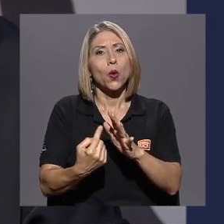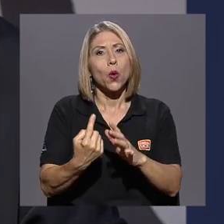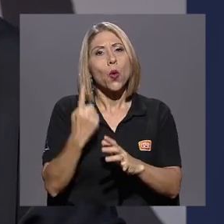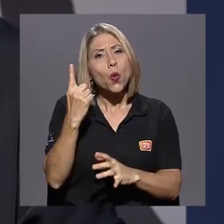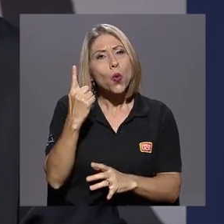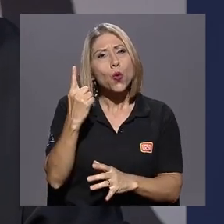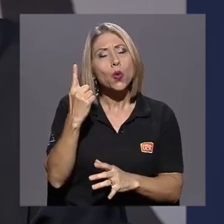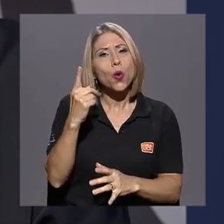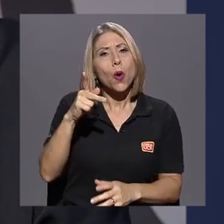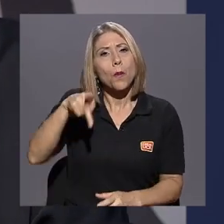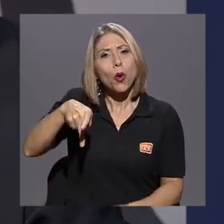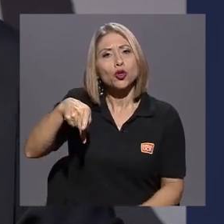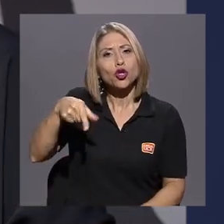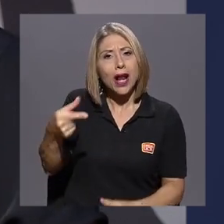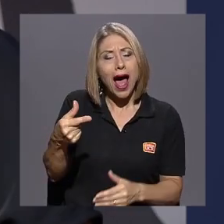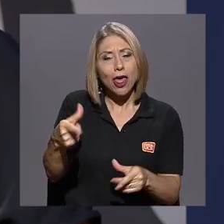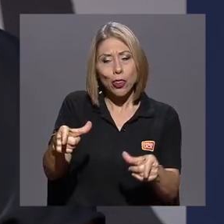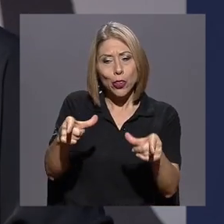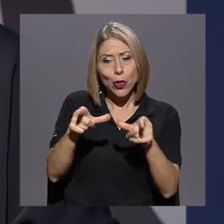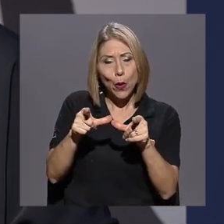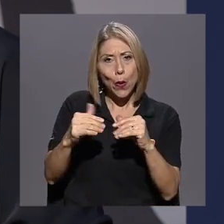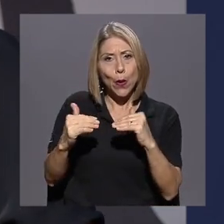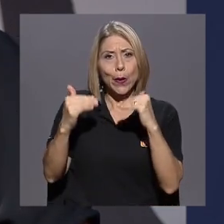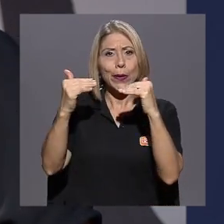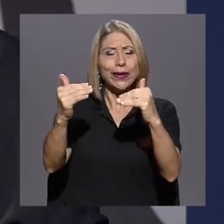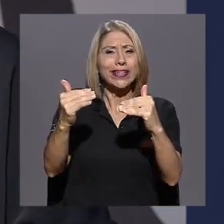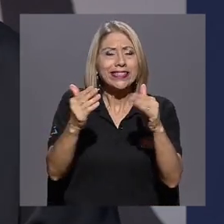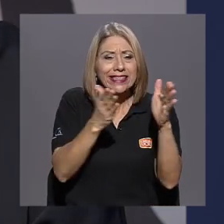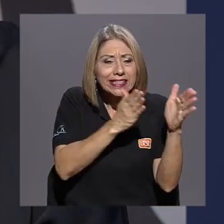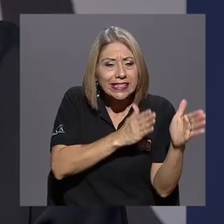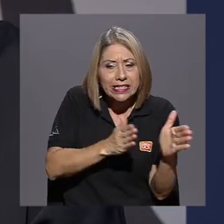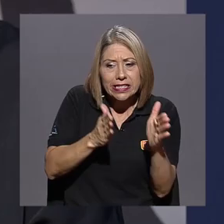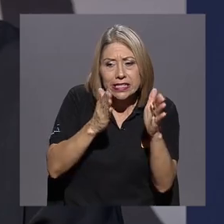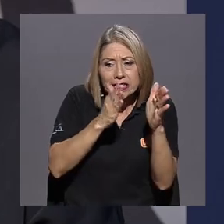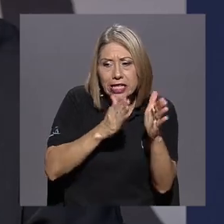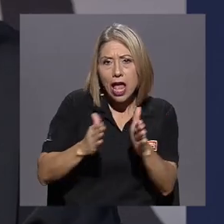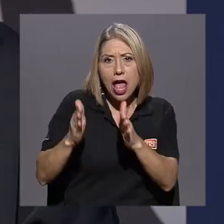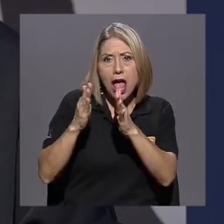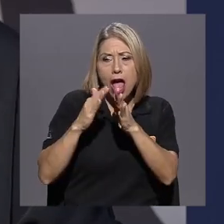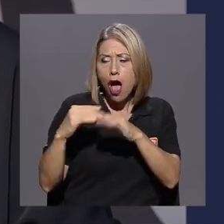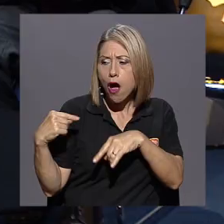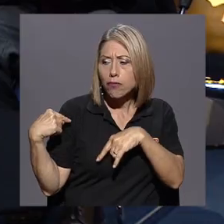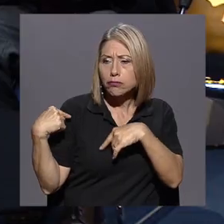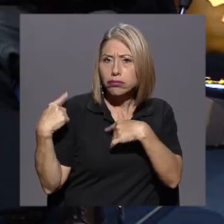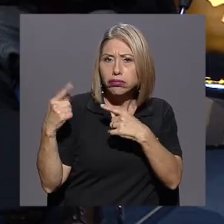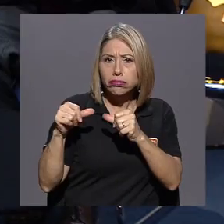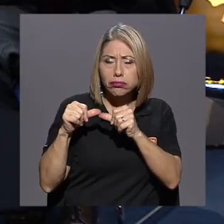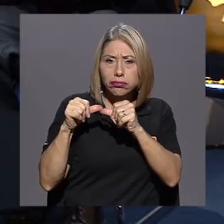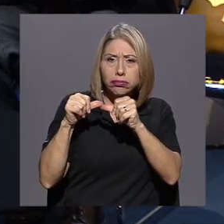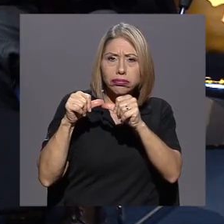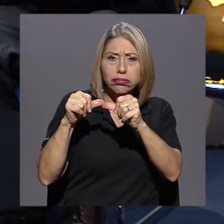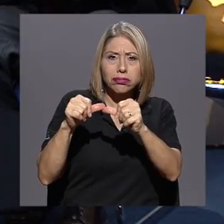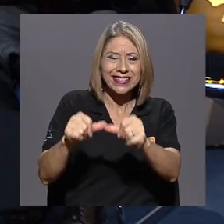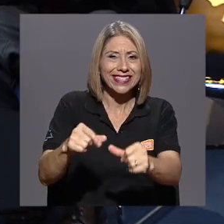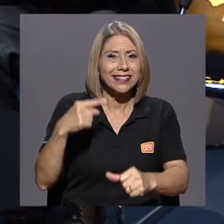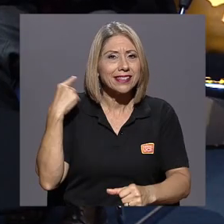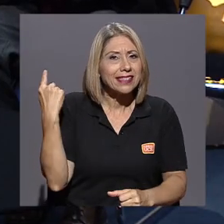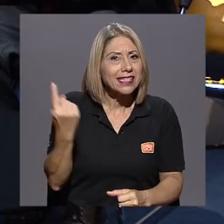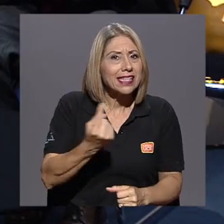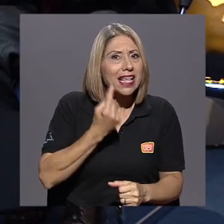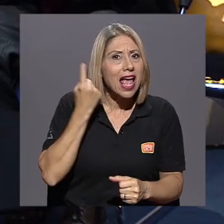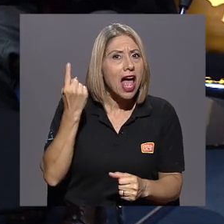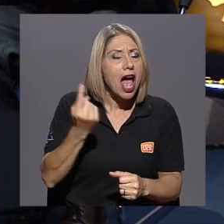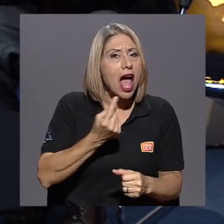un posgrado sistemático, continuo, en donde siempre hemos podido abrir